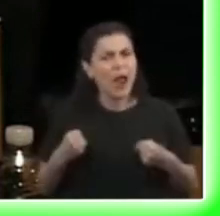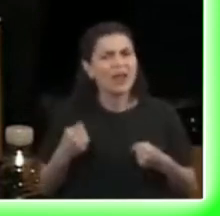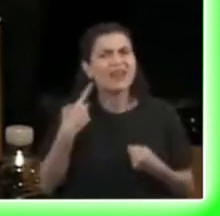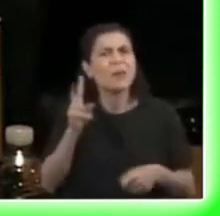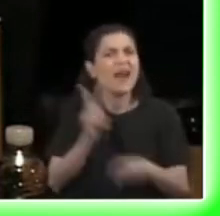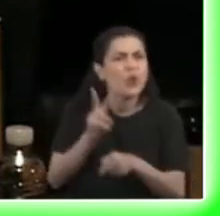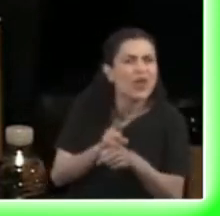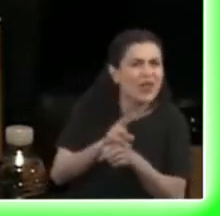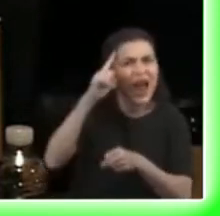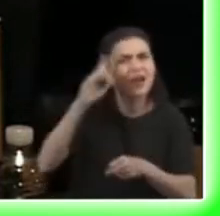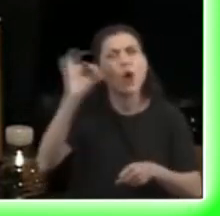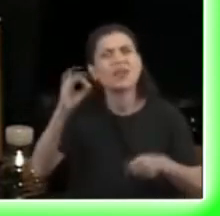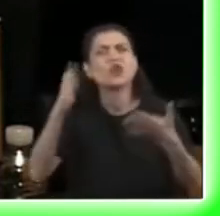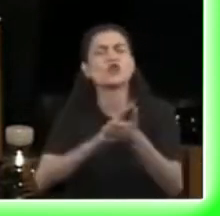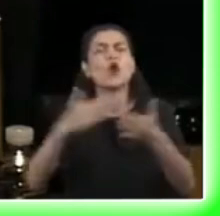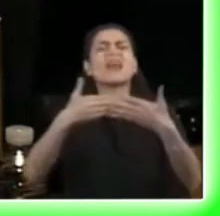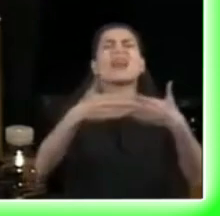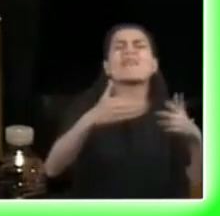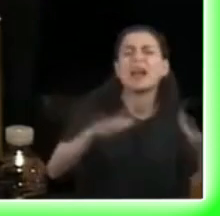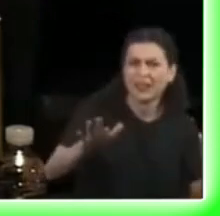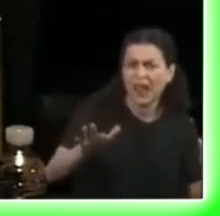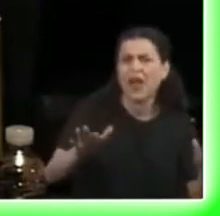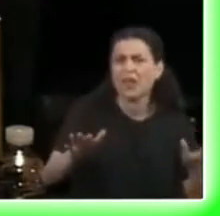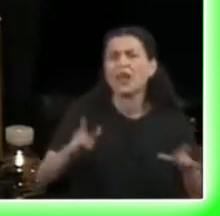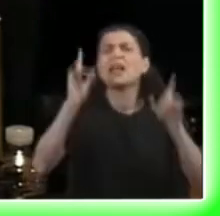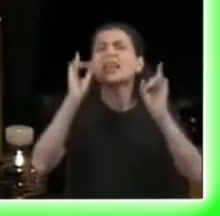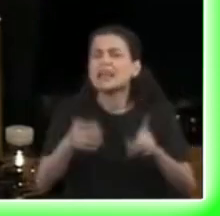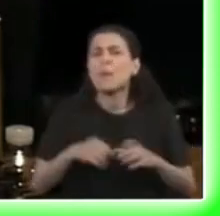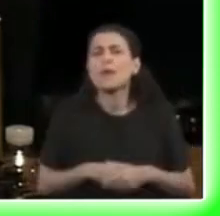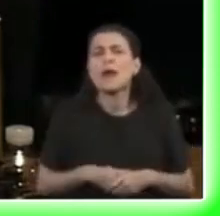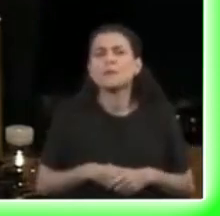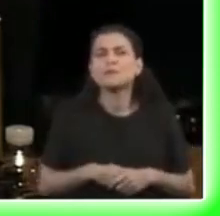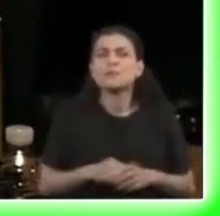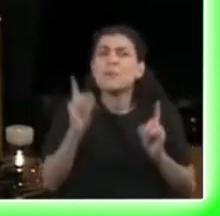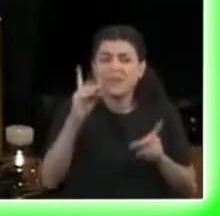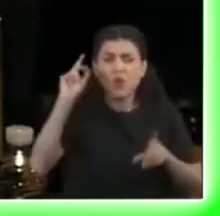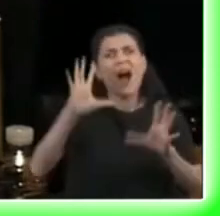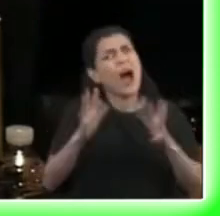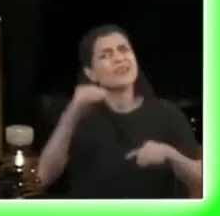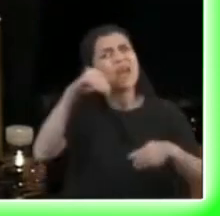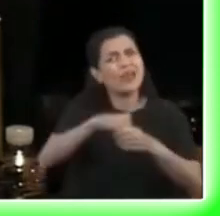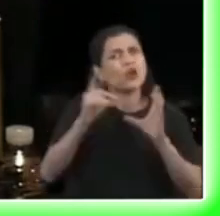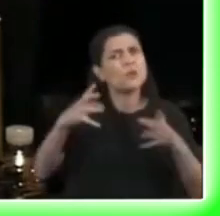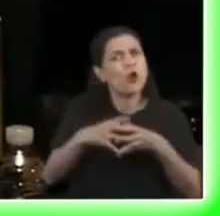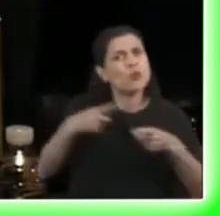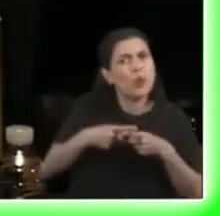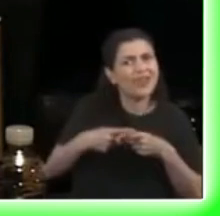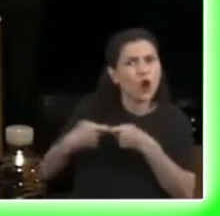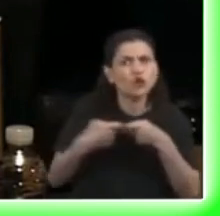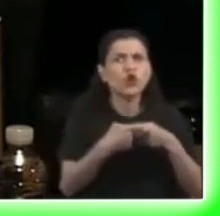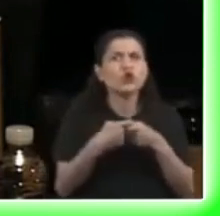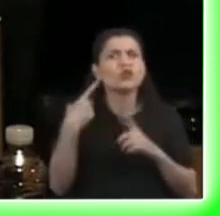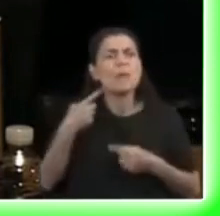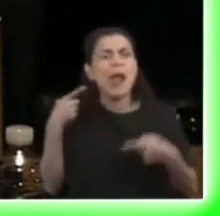ciudad de la libertad, y que aún los propios pueden estar tirando en contra de lo que uno está buscando, que es la